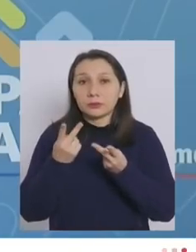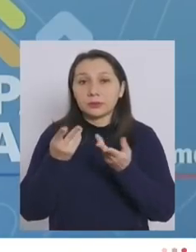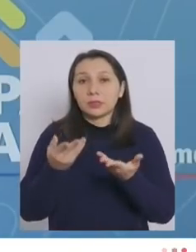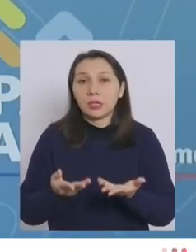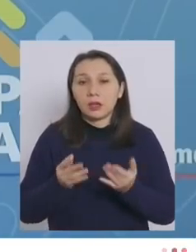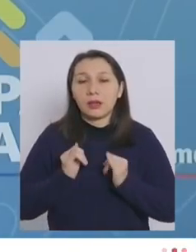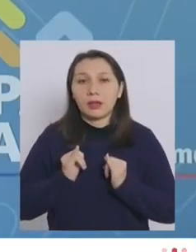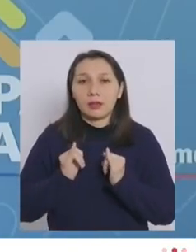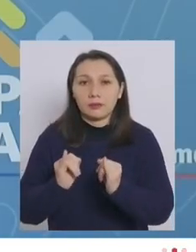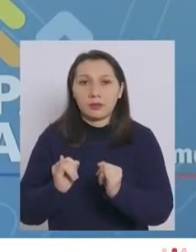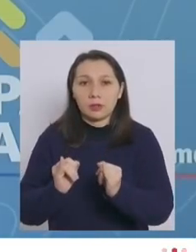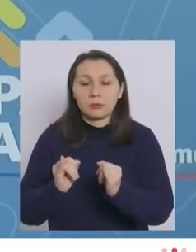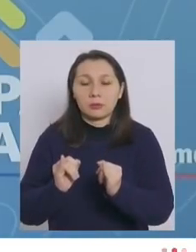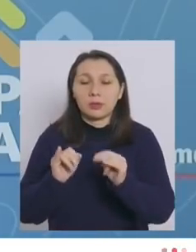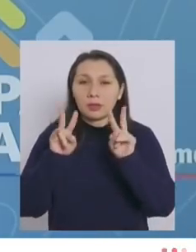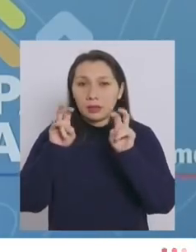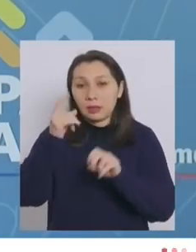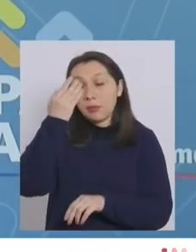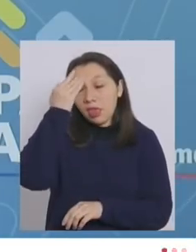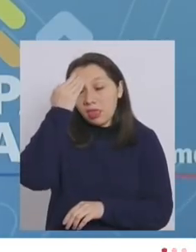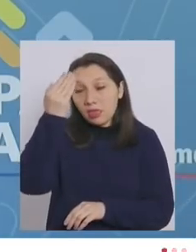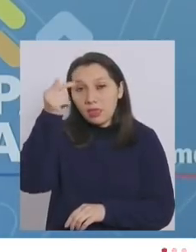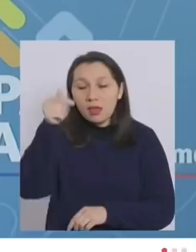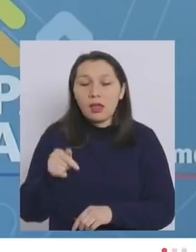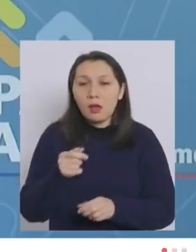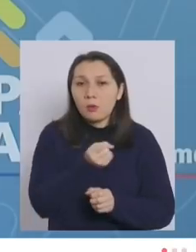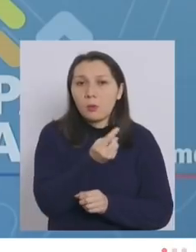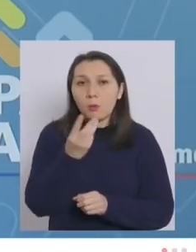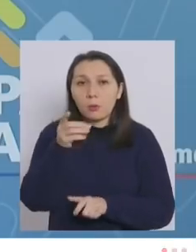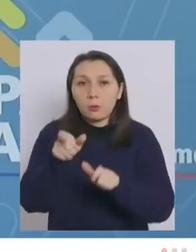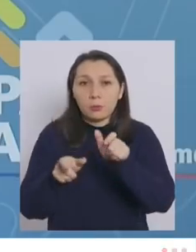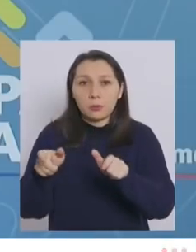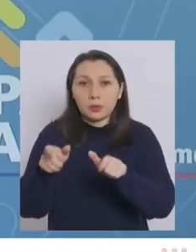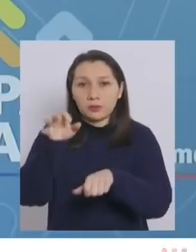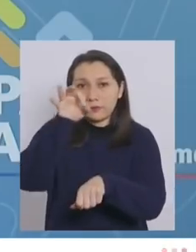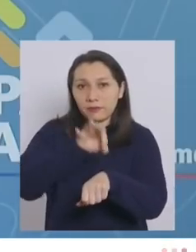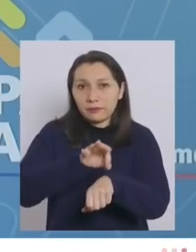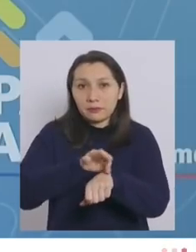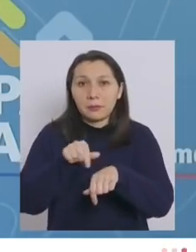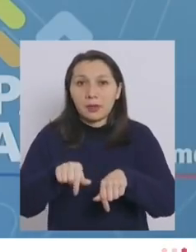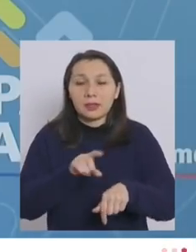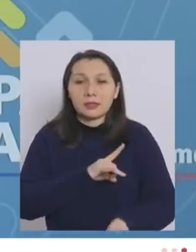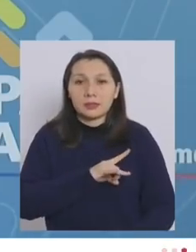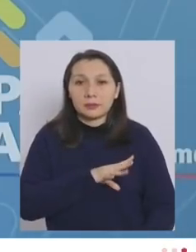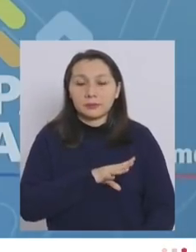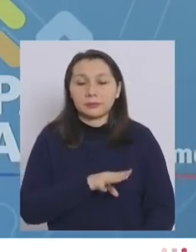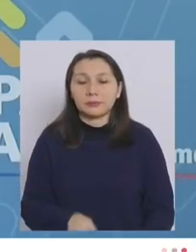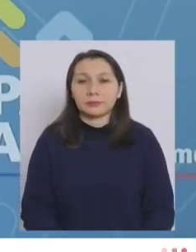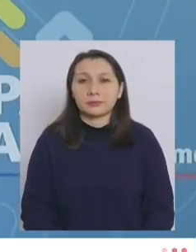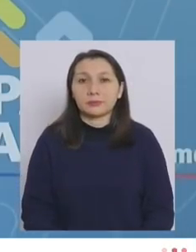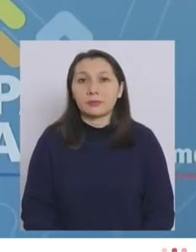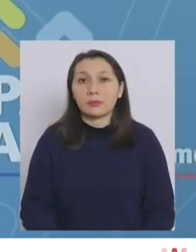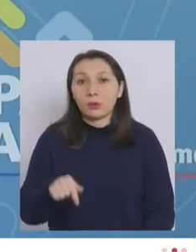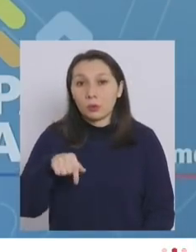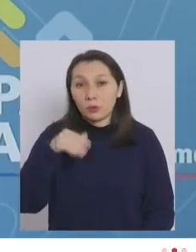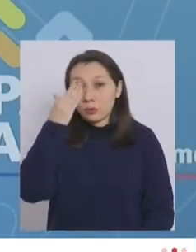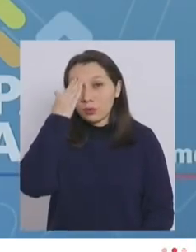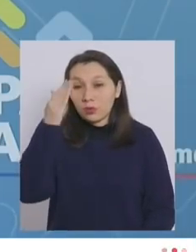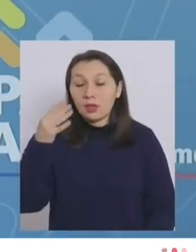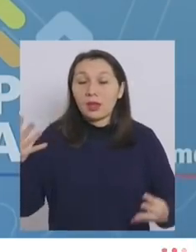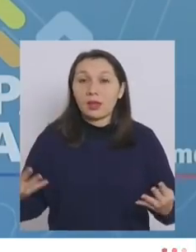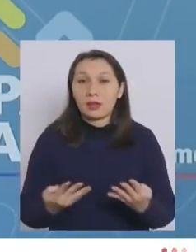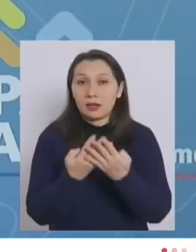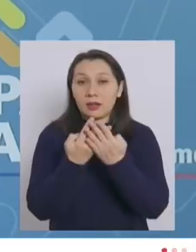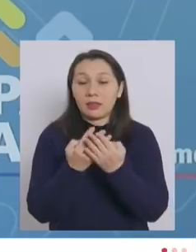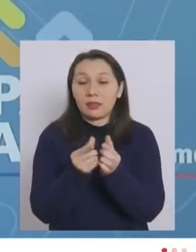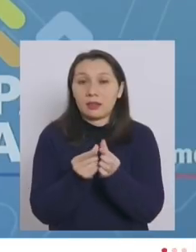ahora el reporte diario de casos en Chile. En el día de hoy, la Red